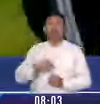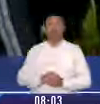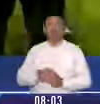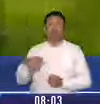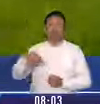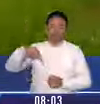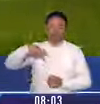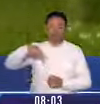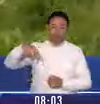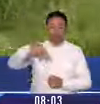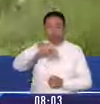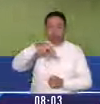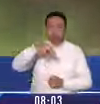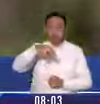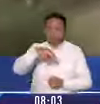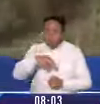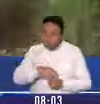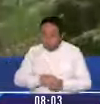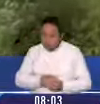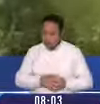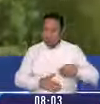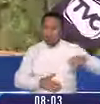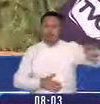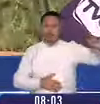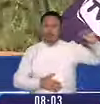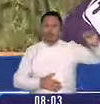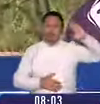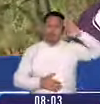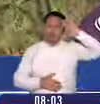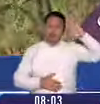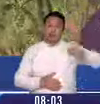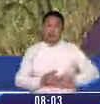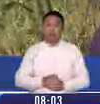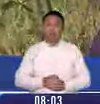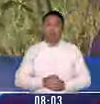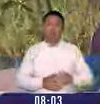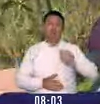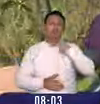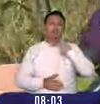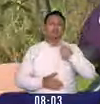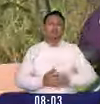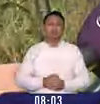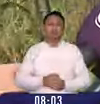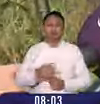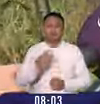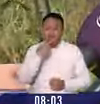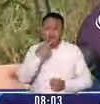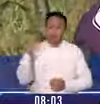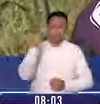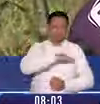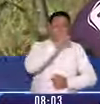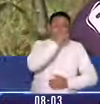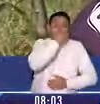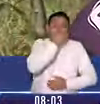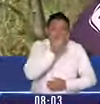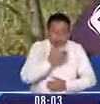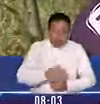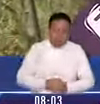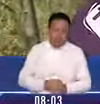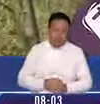trasladaba por el sector habría dado la alerta a las autoridades que nos mencionó que apercibió un olor fétido y que